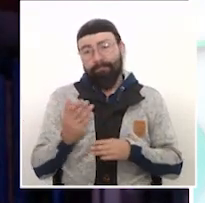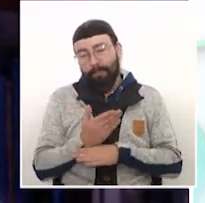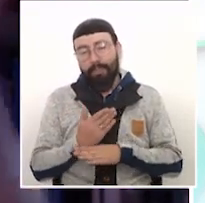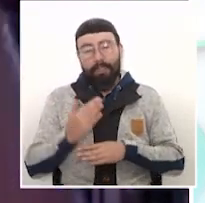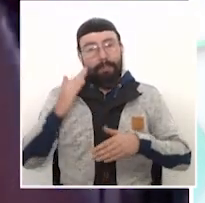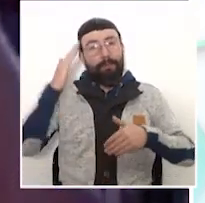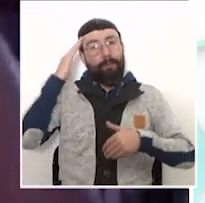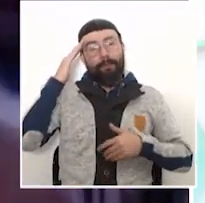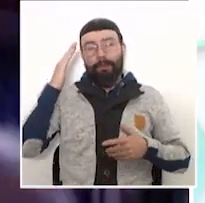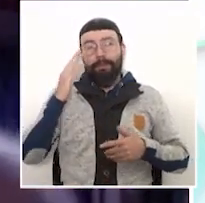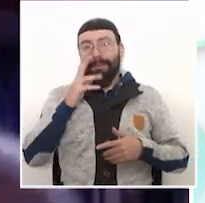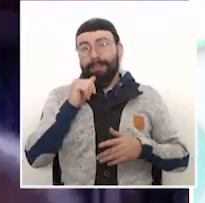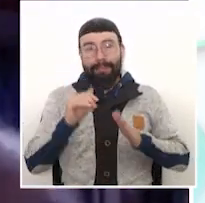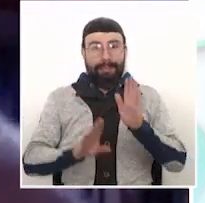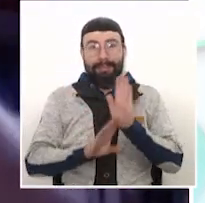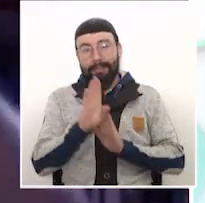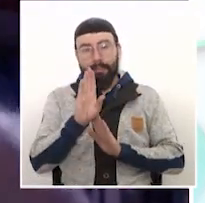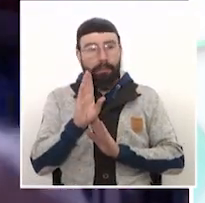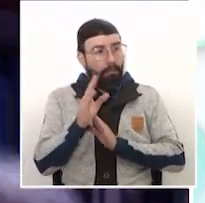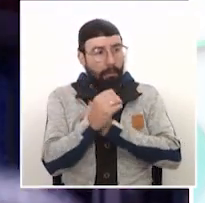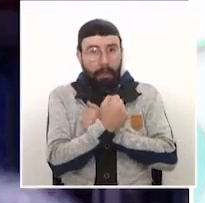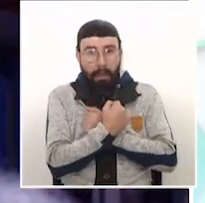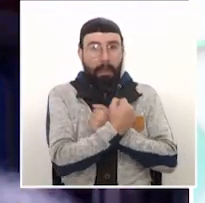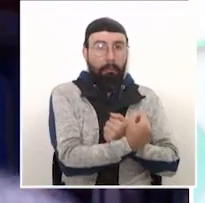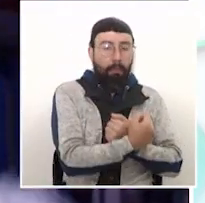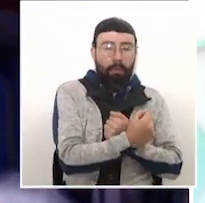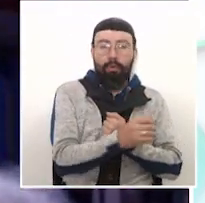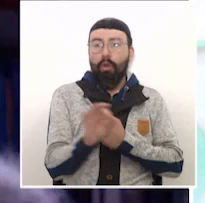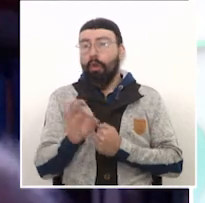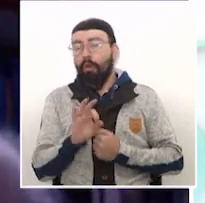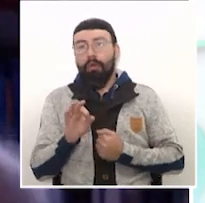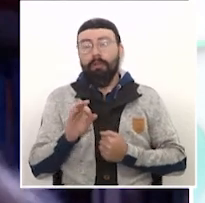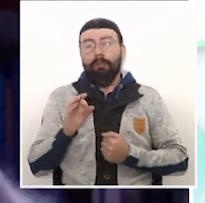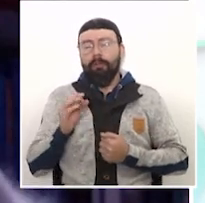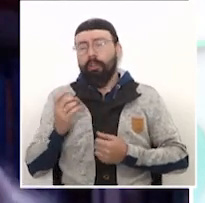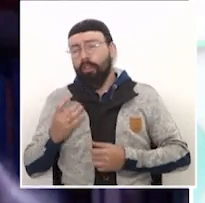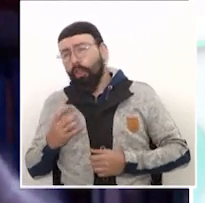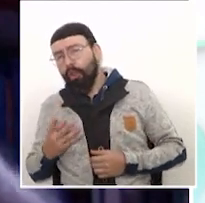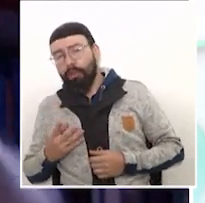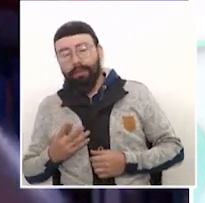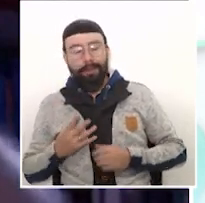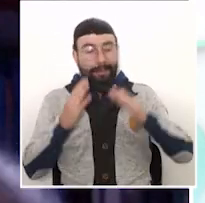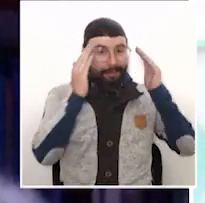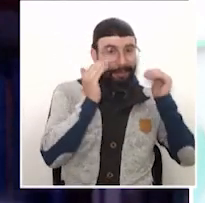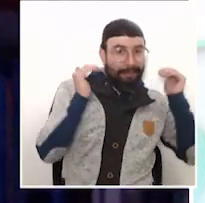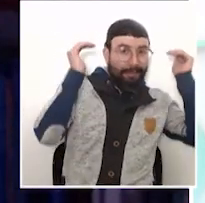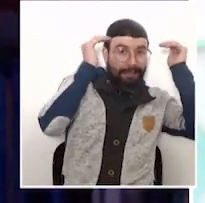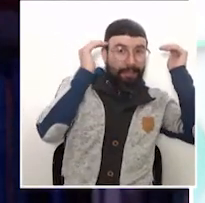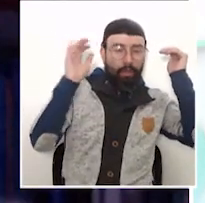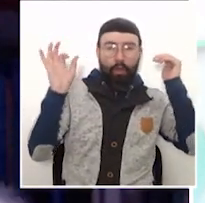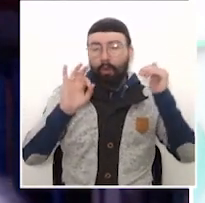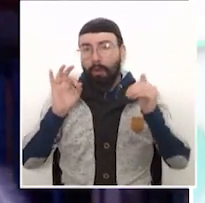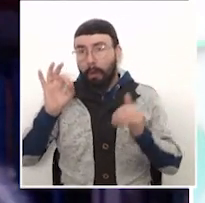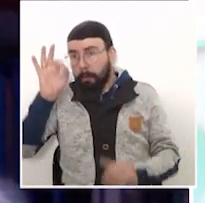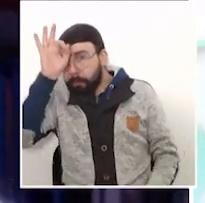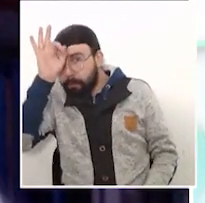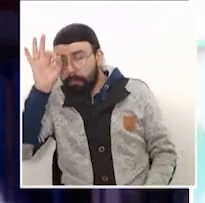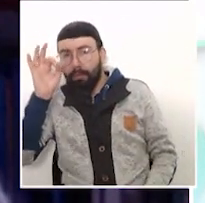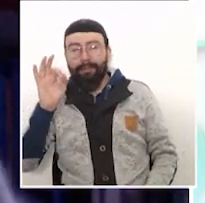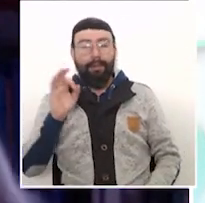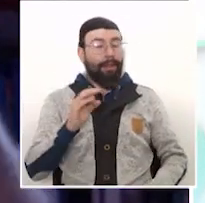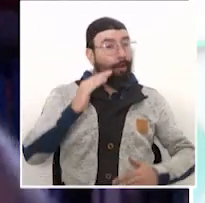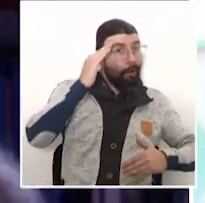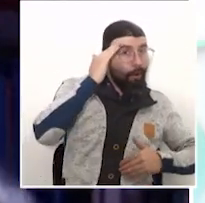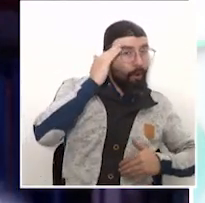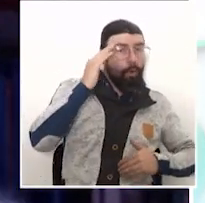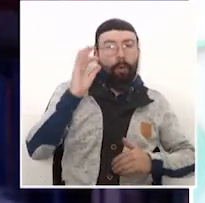evolucionar: con amor o con dolor, con sabiduría o con ignorancia, con